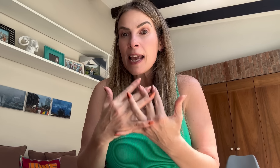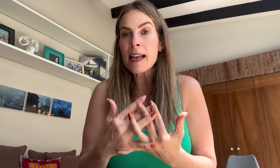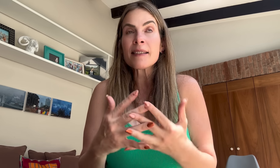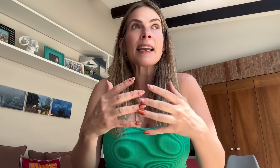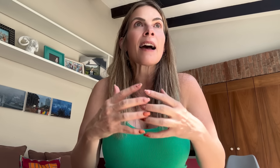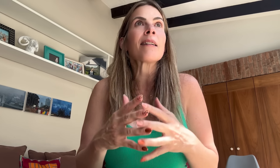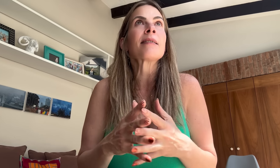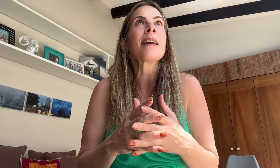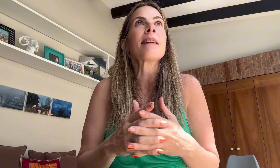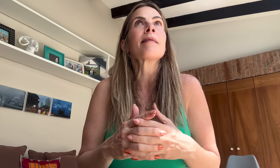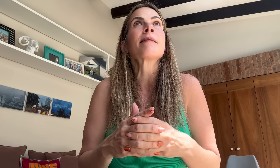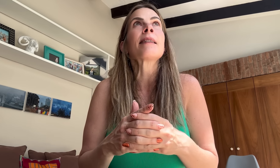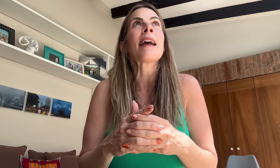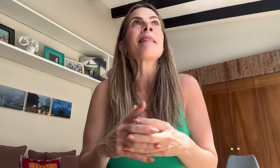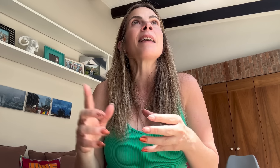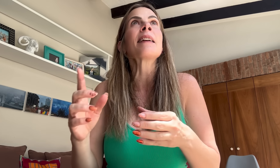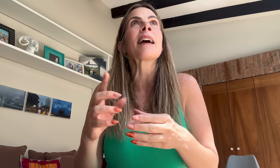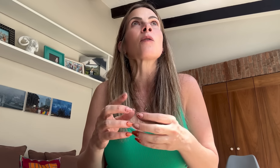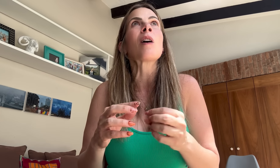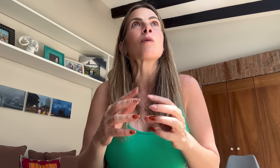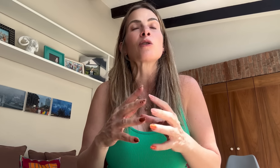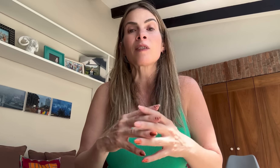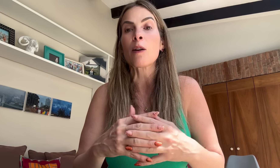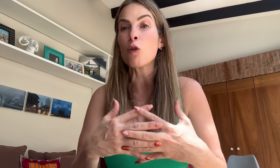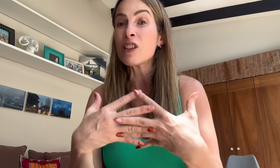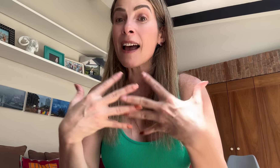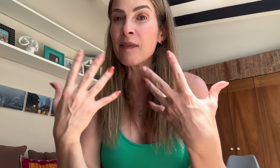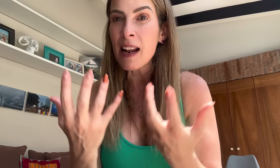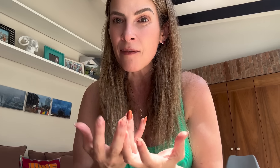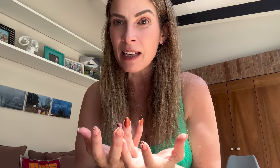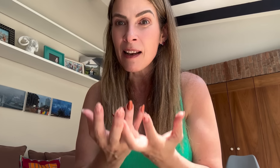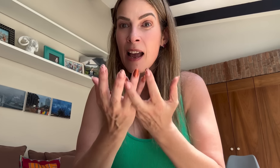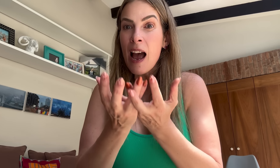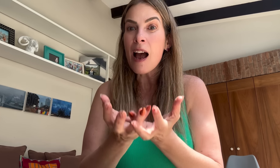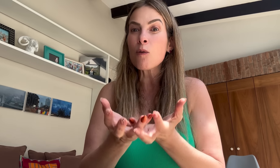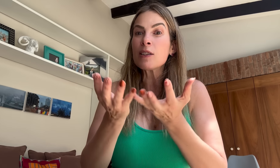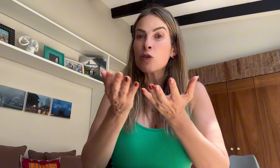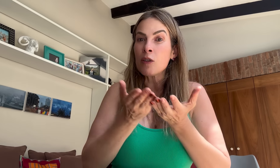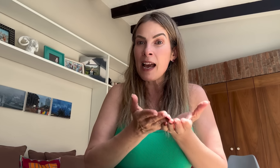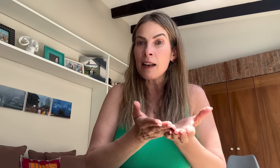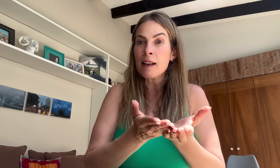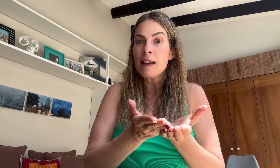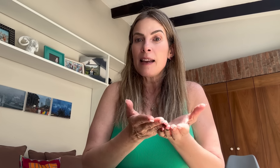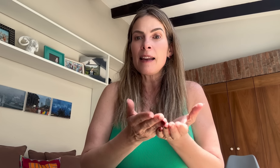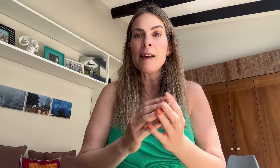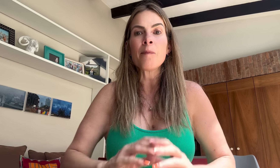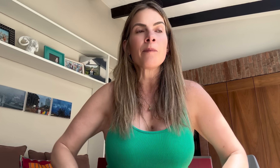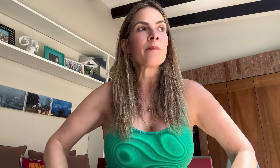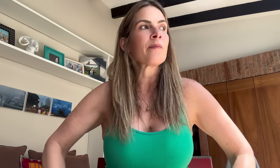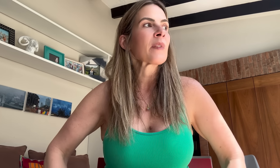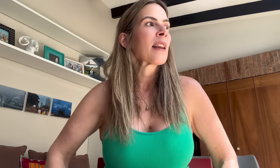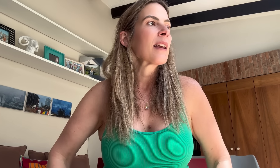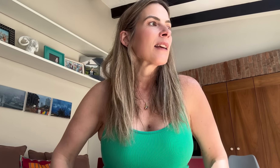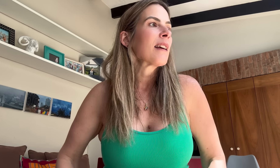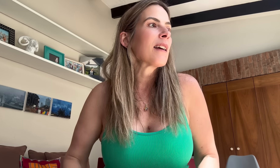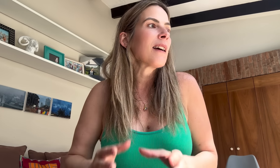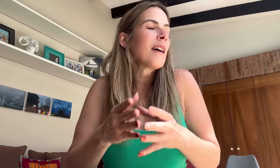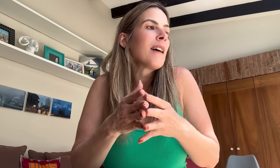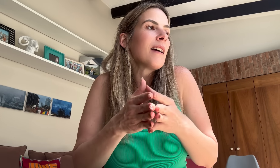los que se han dedicado a cuestionar o se atreven a cuestionar